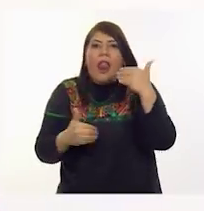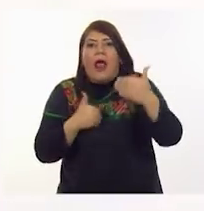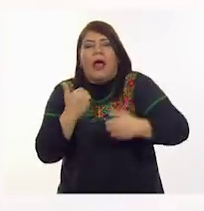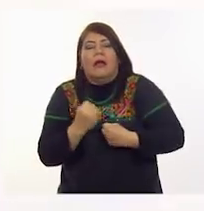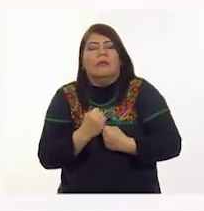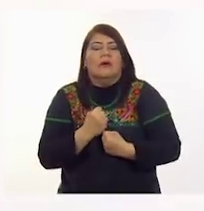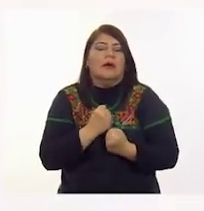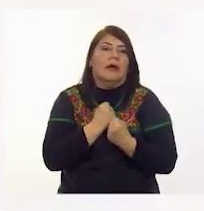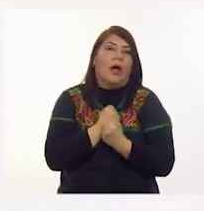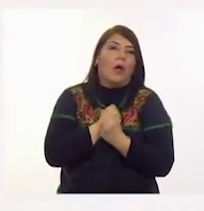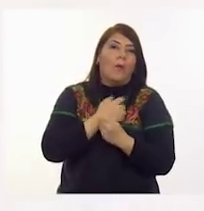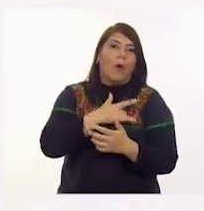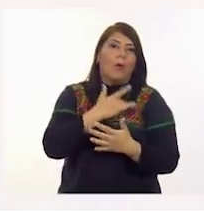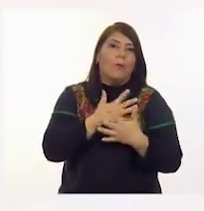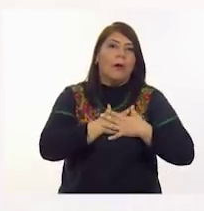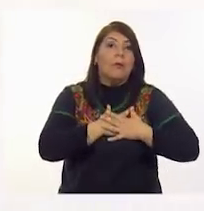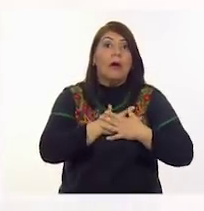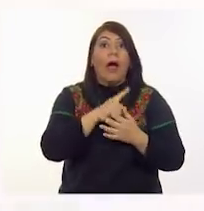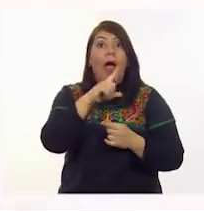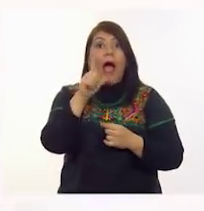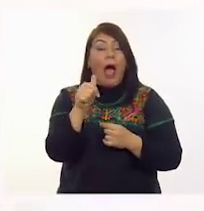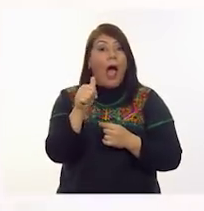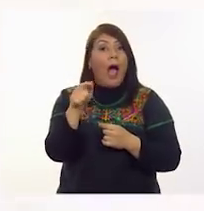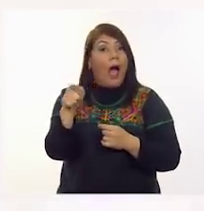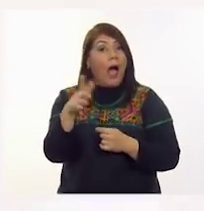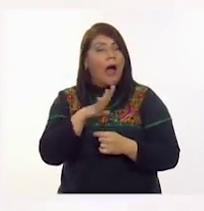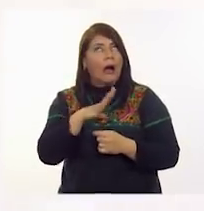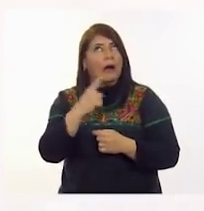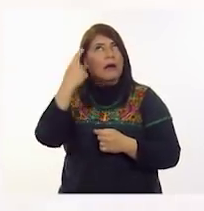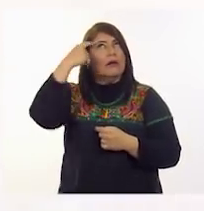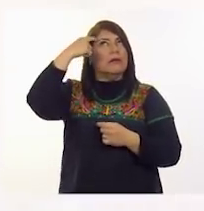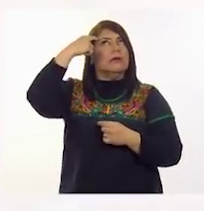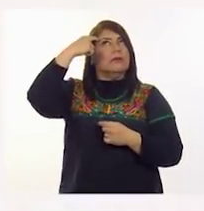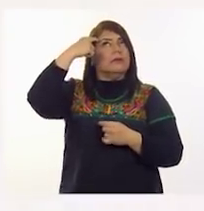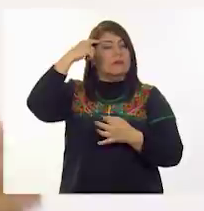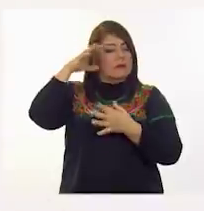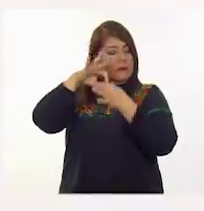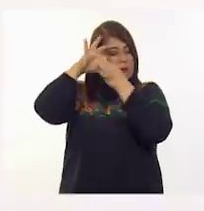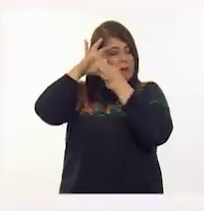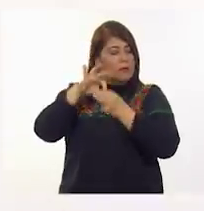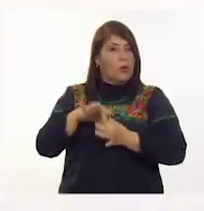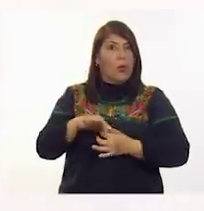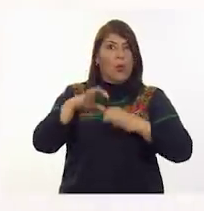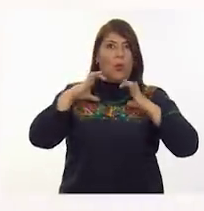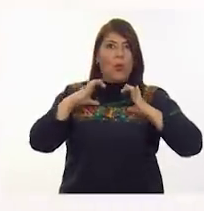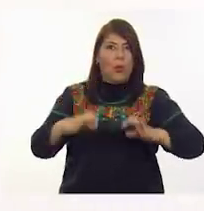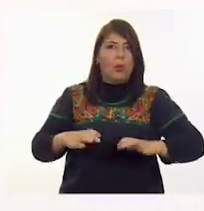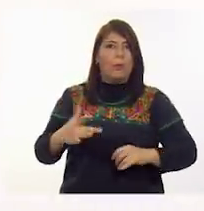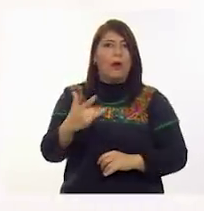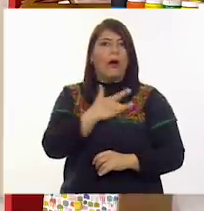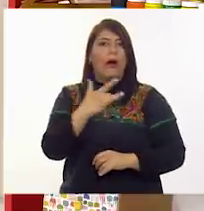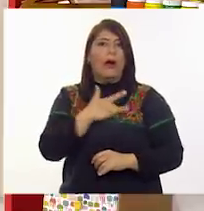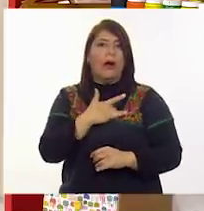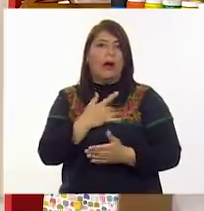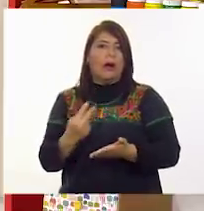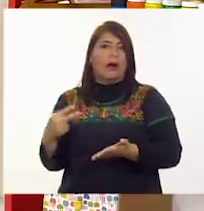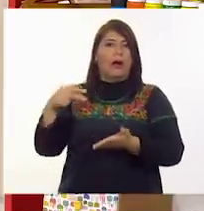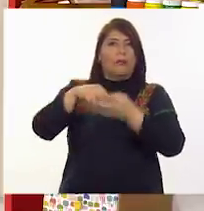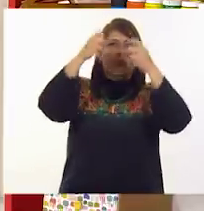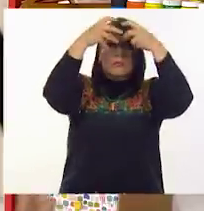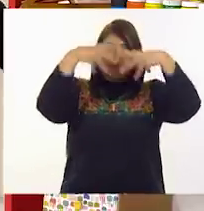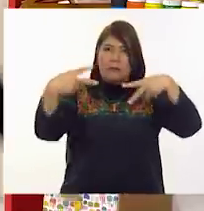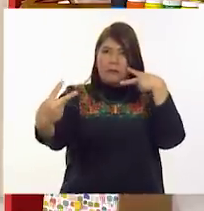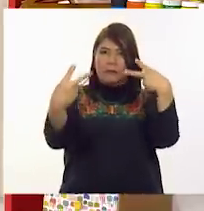pasión. La vemos poner su mente, su cuerpo y su corazón en un escenario.